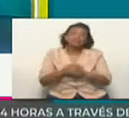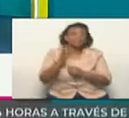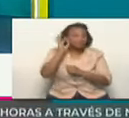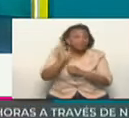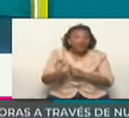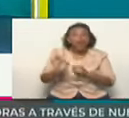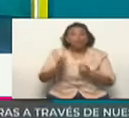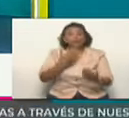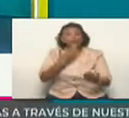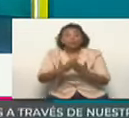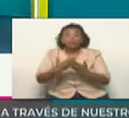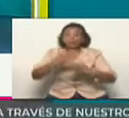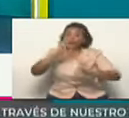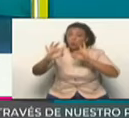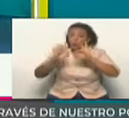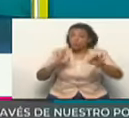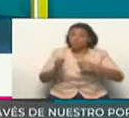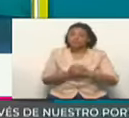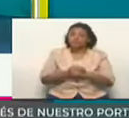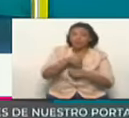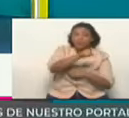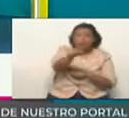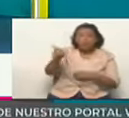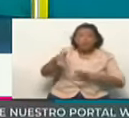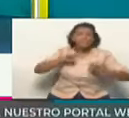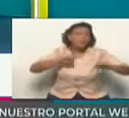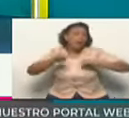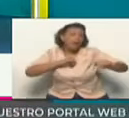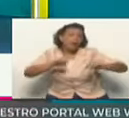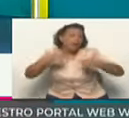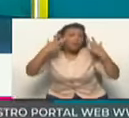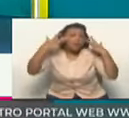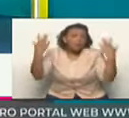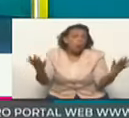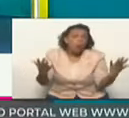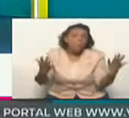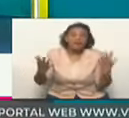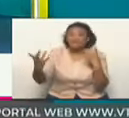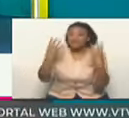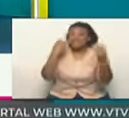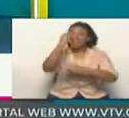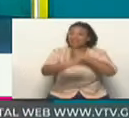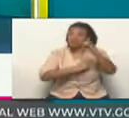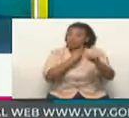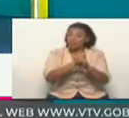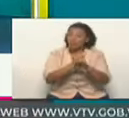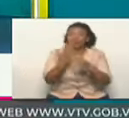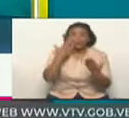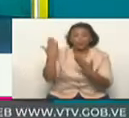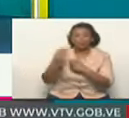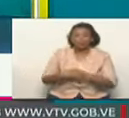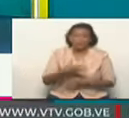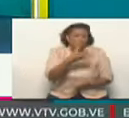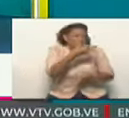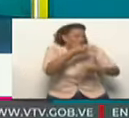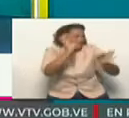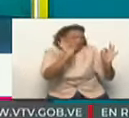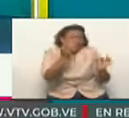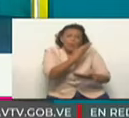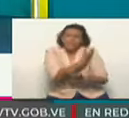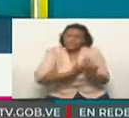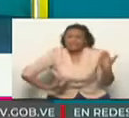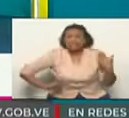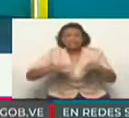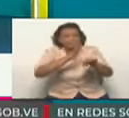con nuestros productos. Daniela, ¿cómo nos preparamos para esas festividades internacionales? Excelente, presidente. Fíjese